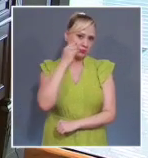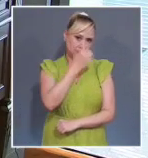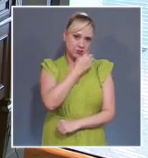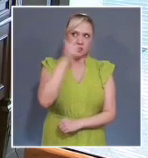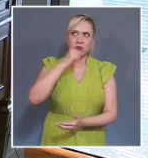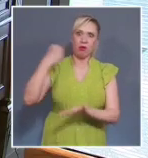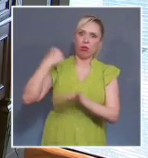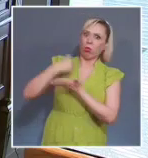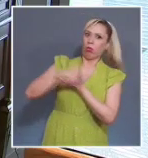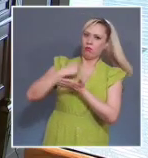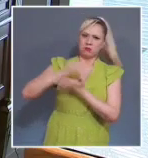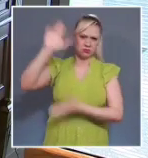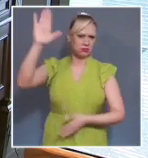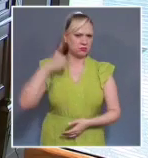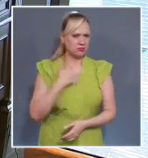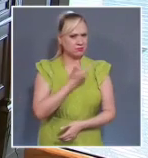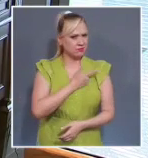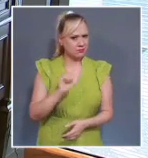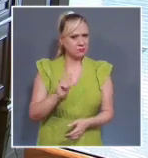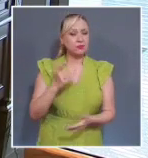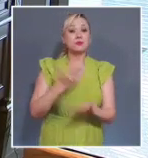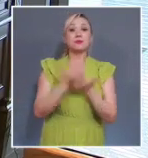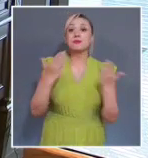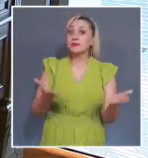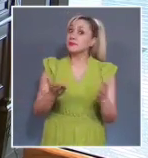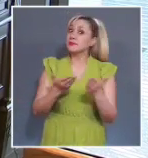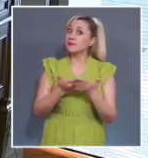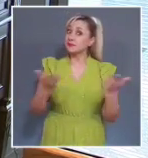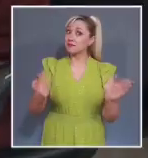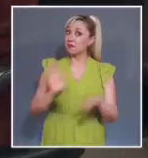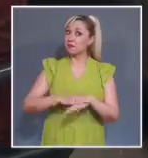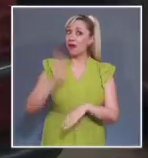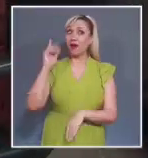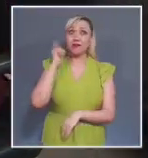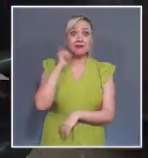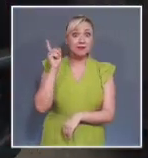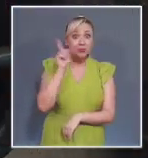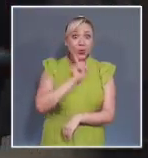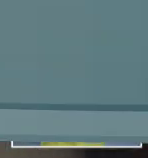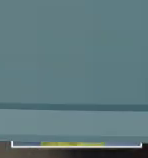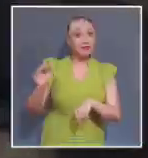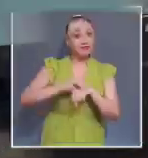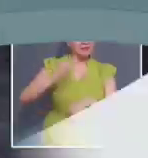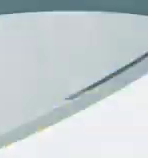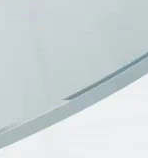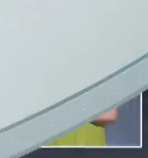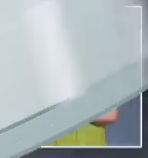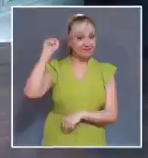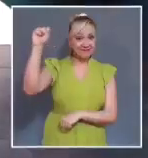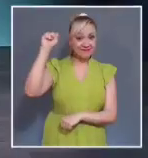de sindicatos pues estén siendo ya dirigidos por mujeres.